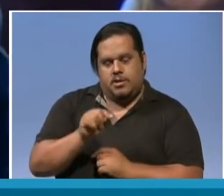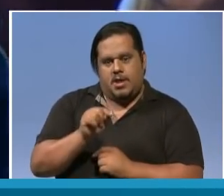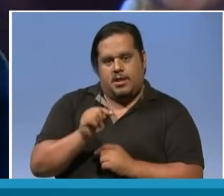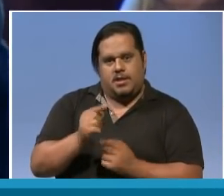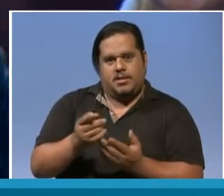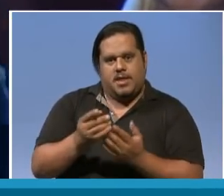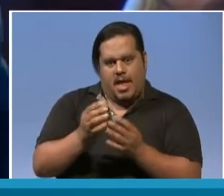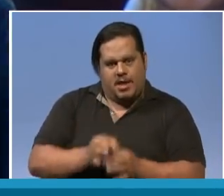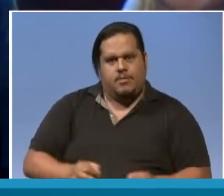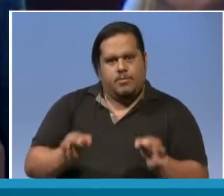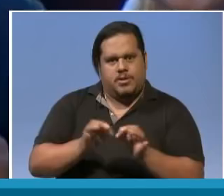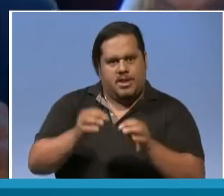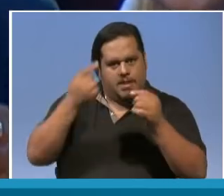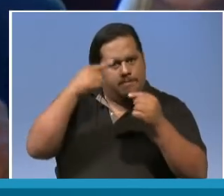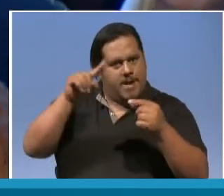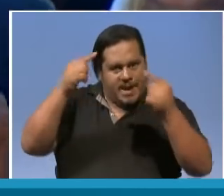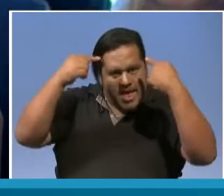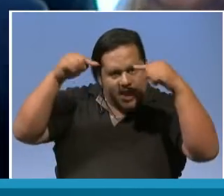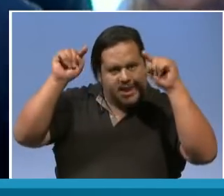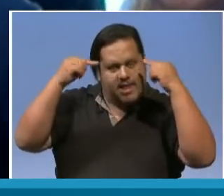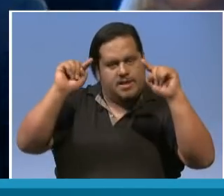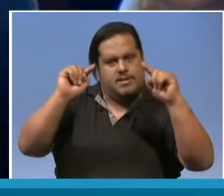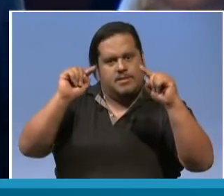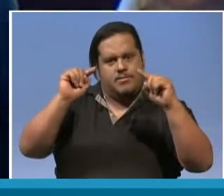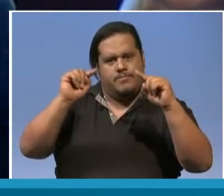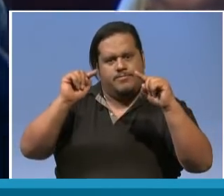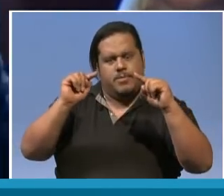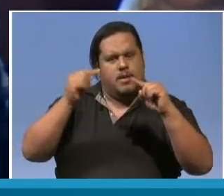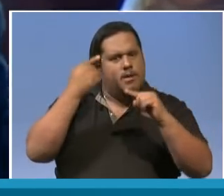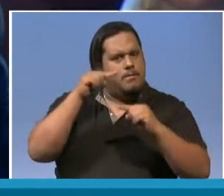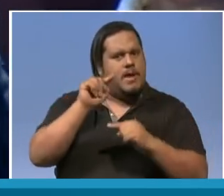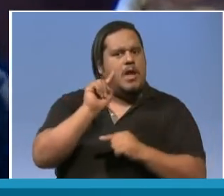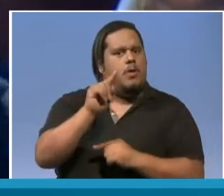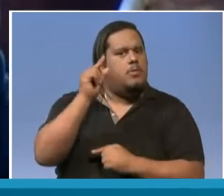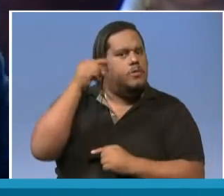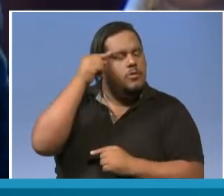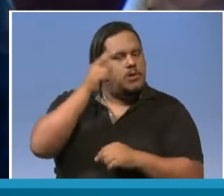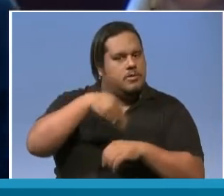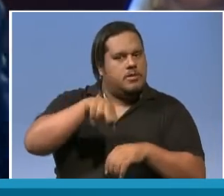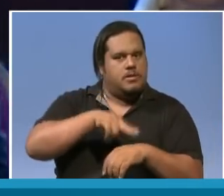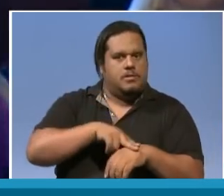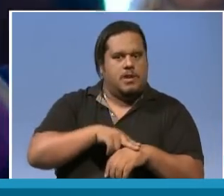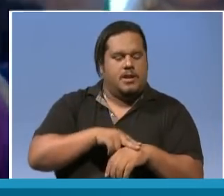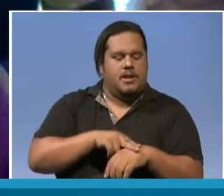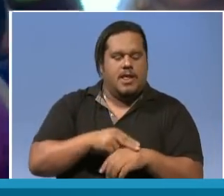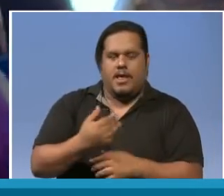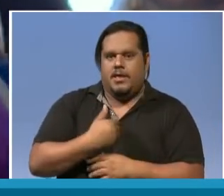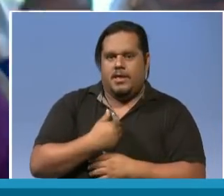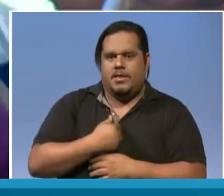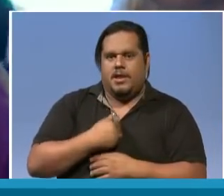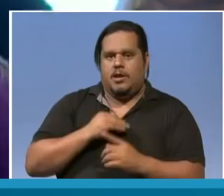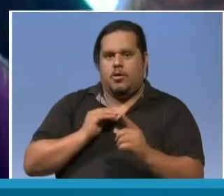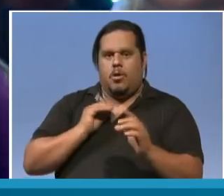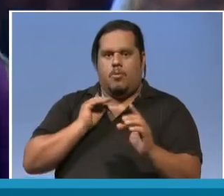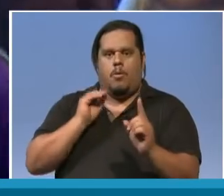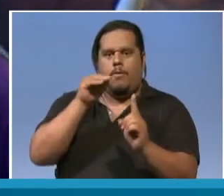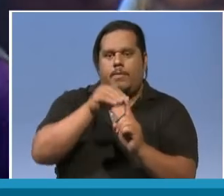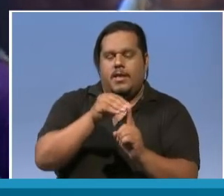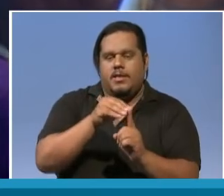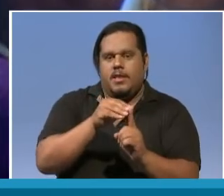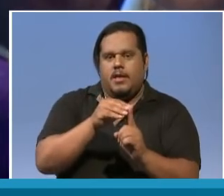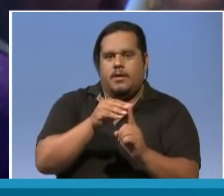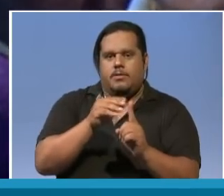del éxito. Ahí está la clave del éxito para un gobierno nacional que tiene como meta en el